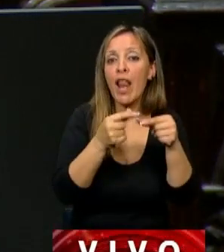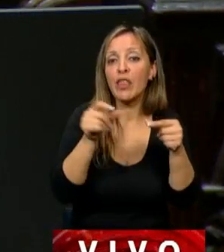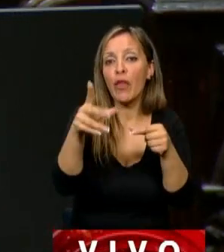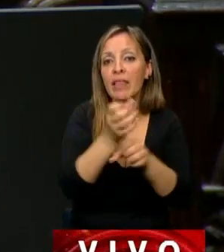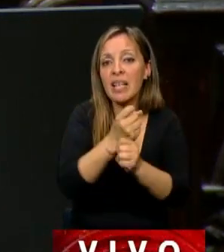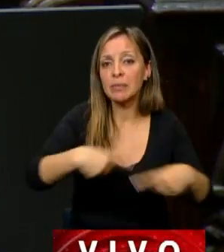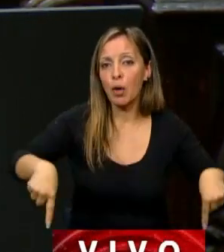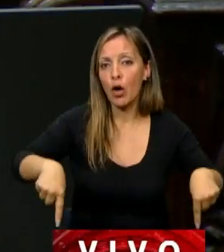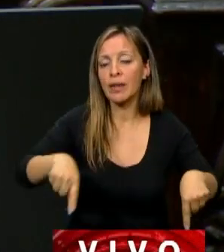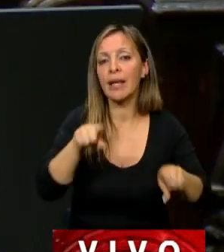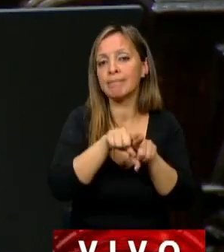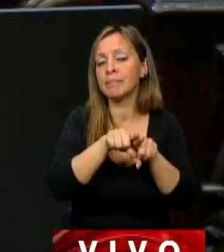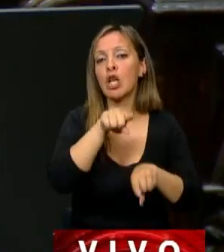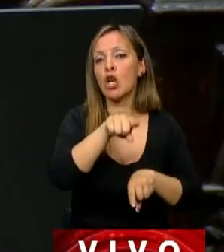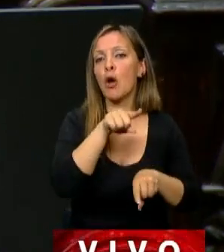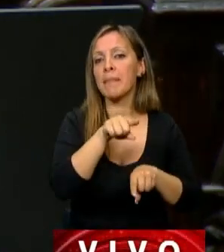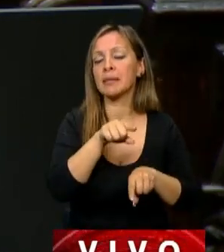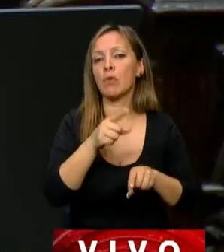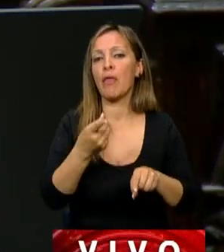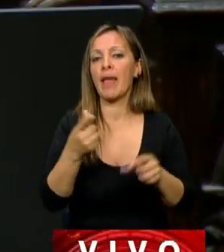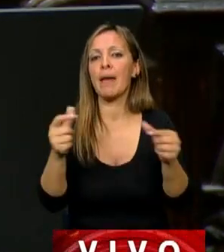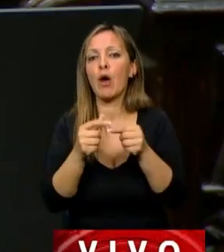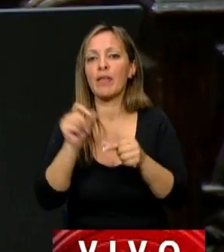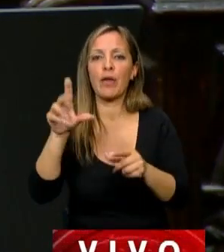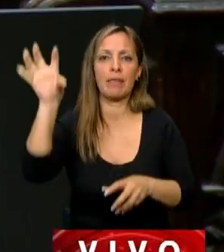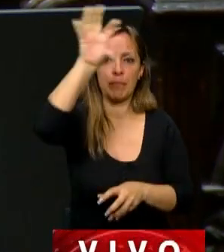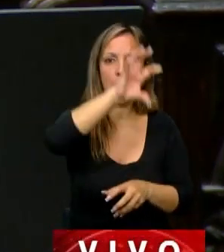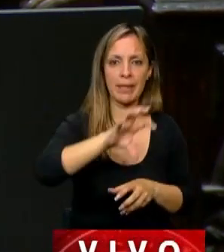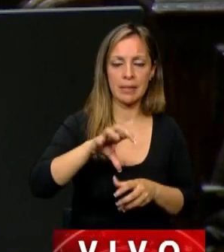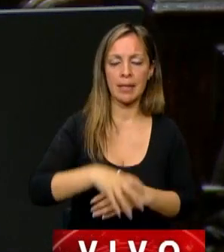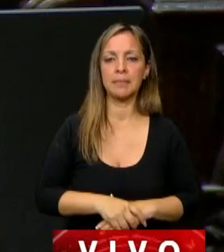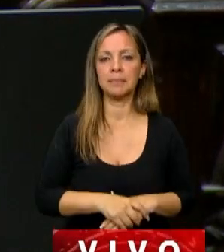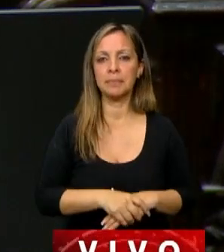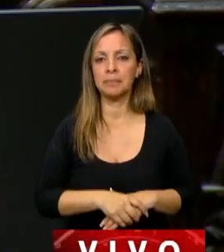cuarta parte, la mitad de lo que son los boletos en el interior del país.